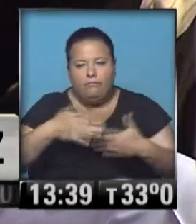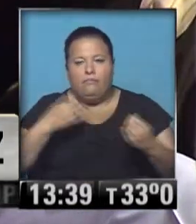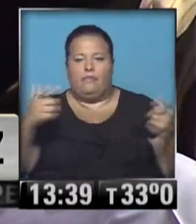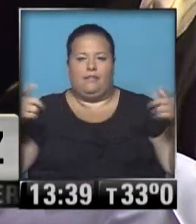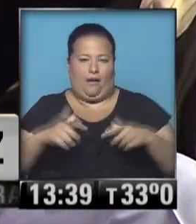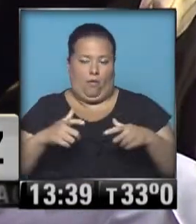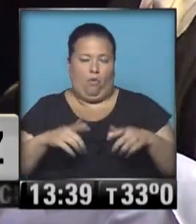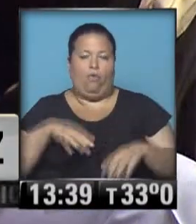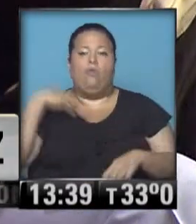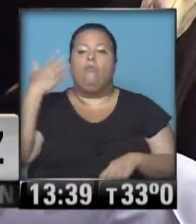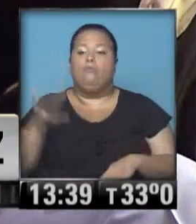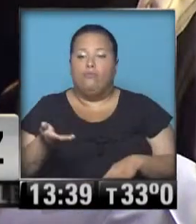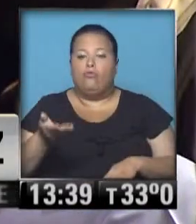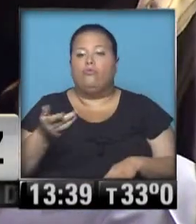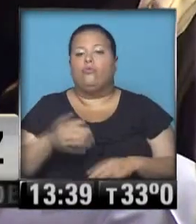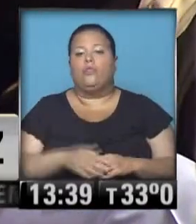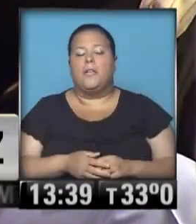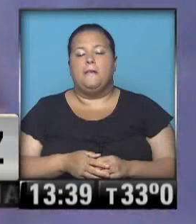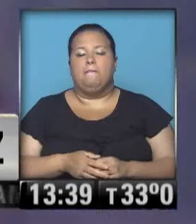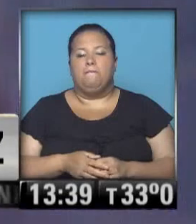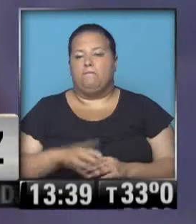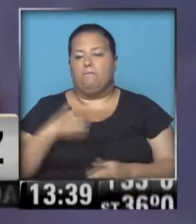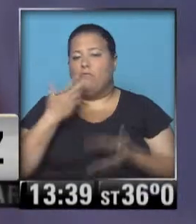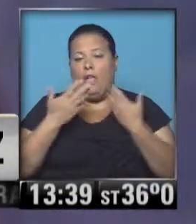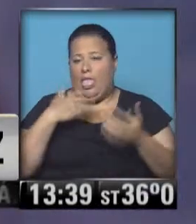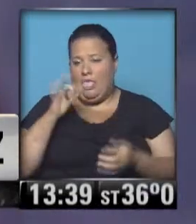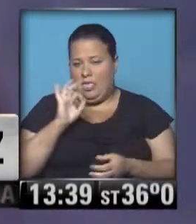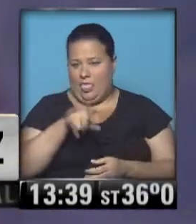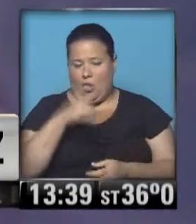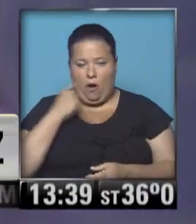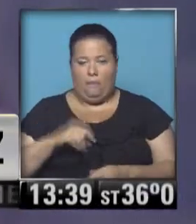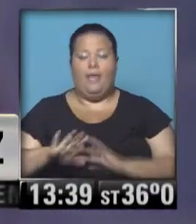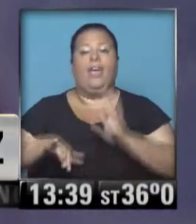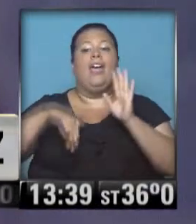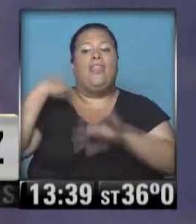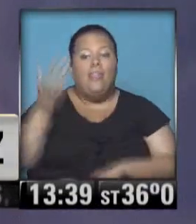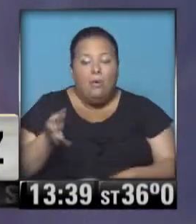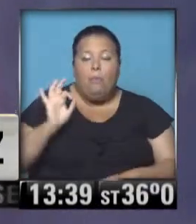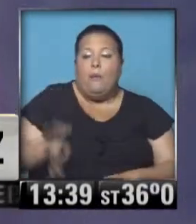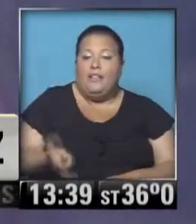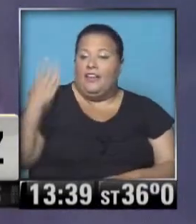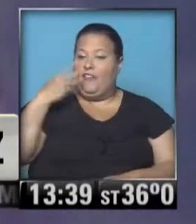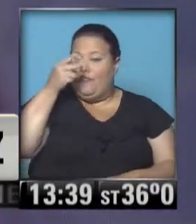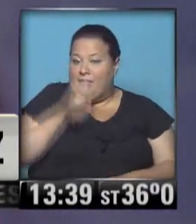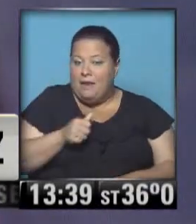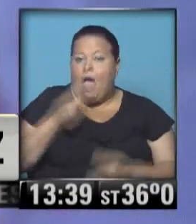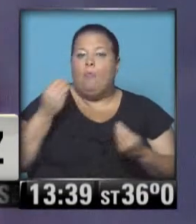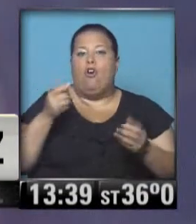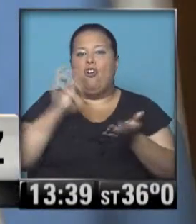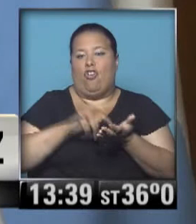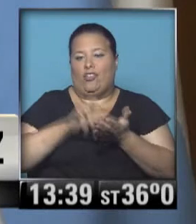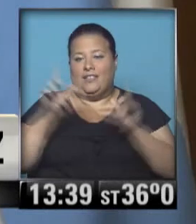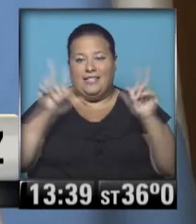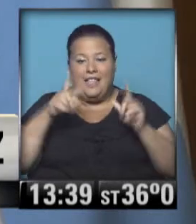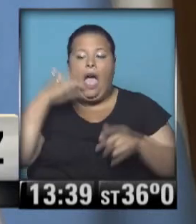audiencia, y por eso no conversé con él. Y recién me enteró durante el fin de semana, a partir de las noticias,